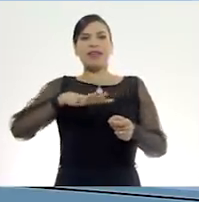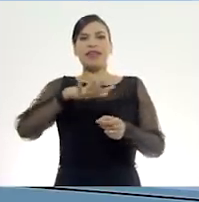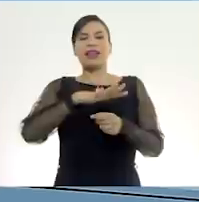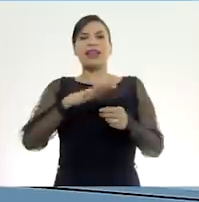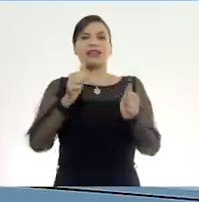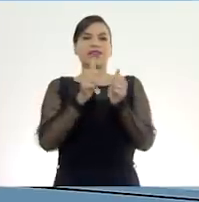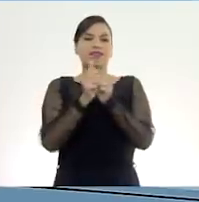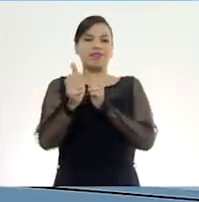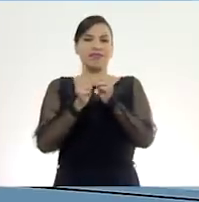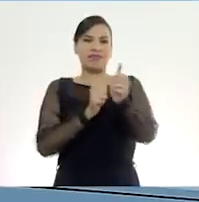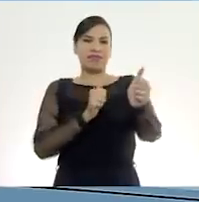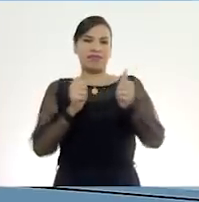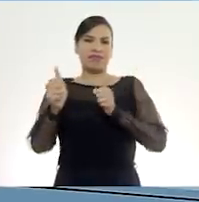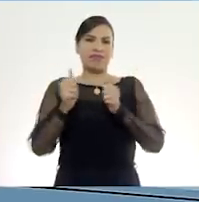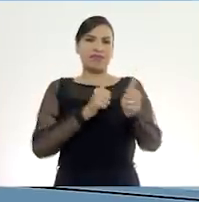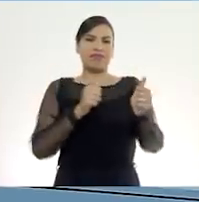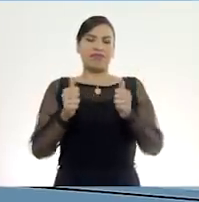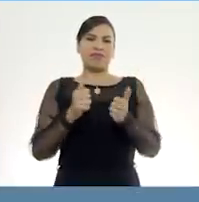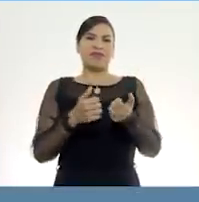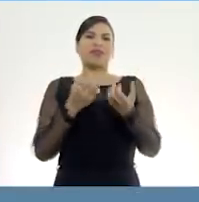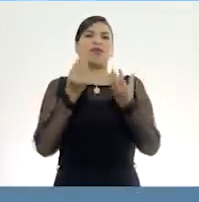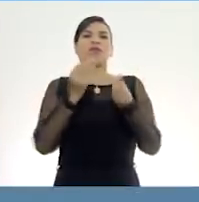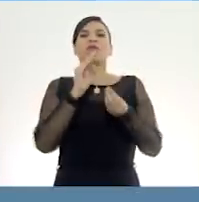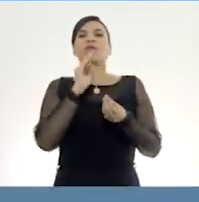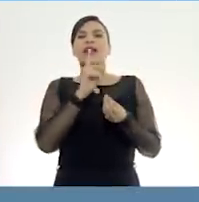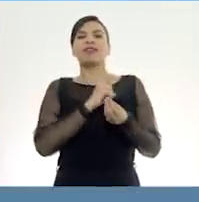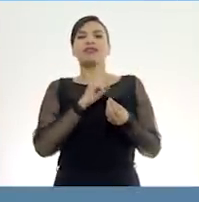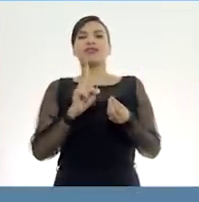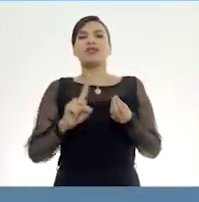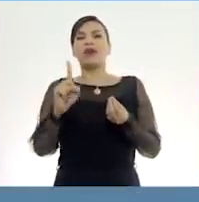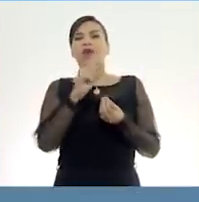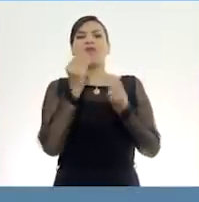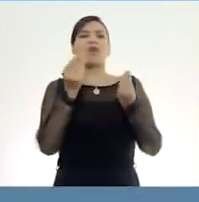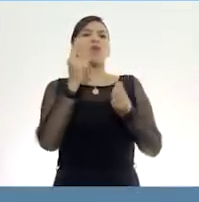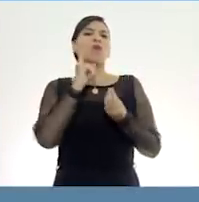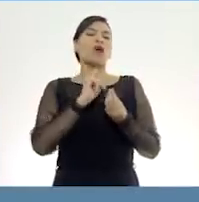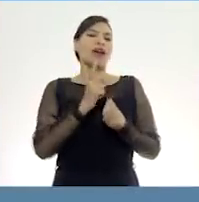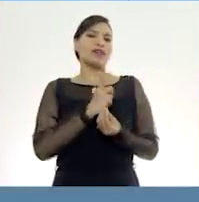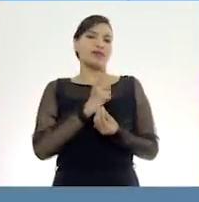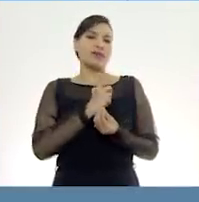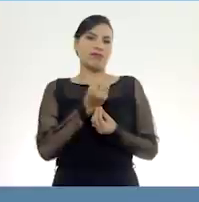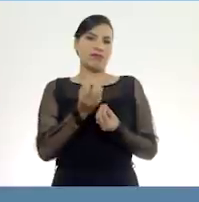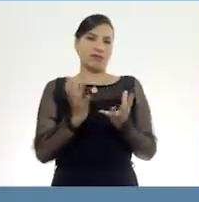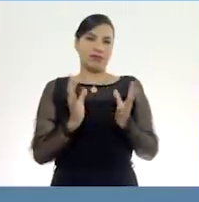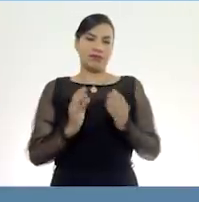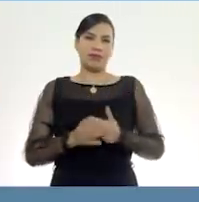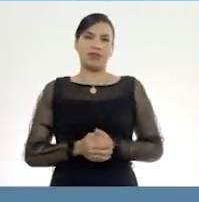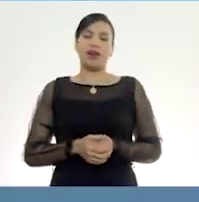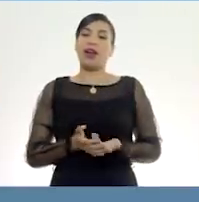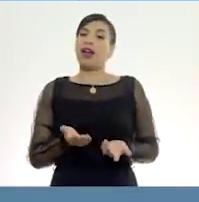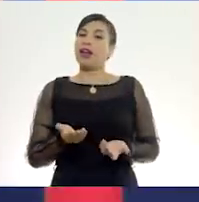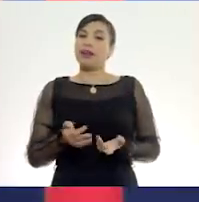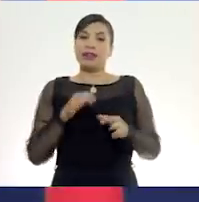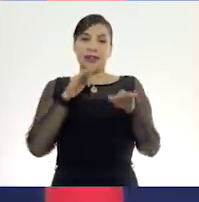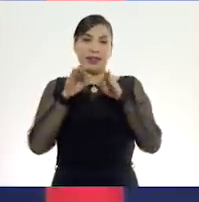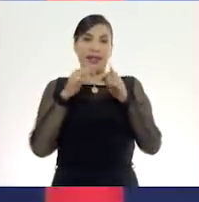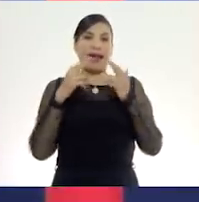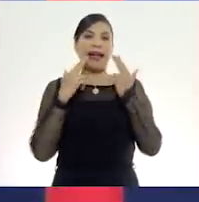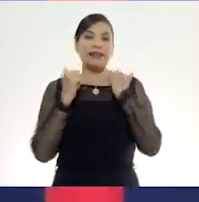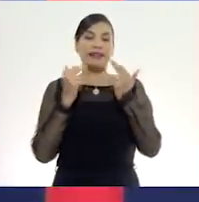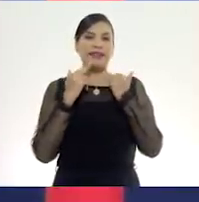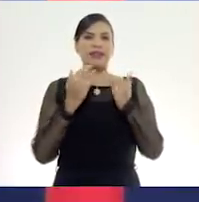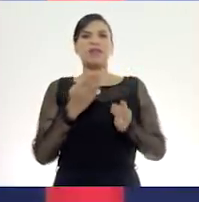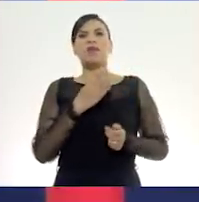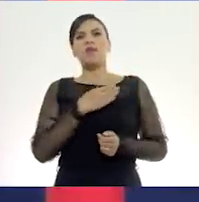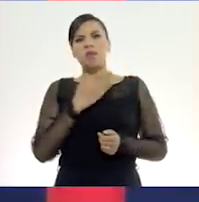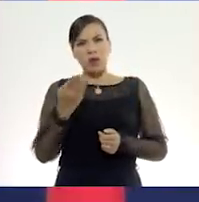fueran separando y dejando muchas madres solas, dejando muchas mujeres solas. Oh, ¿y entonces trabajar en la hacienda es